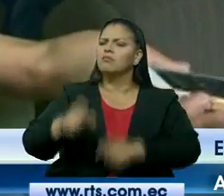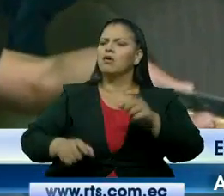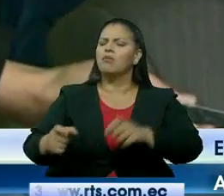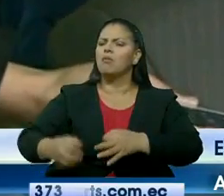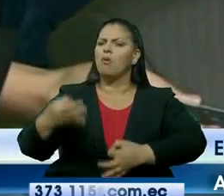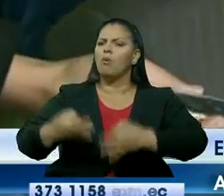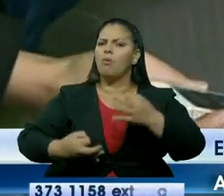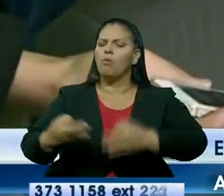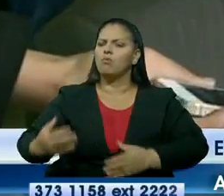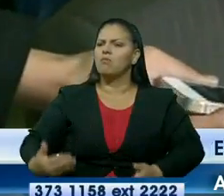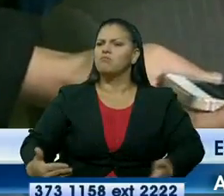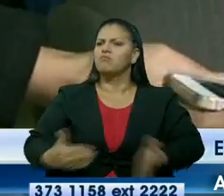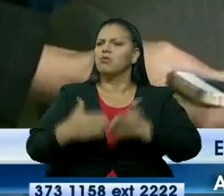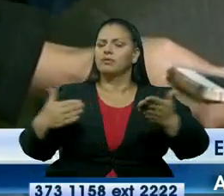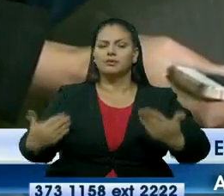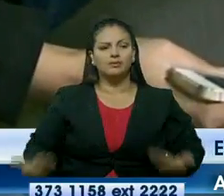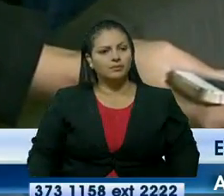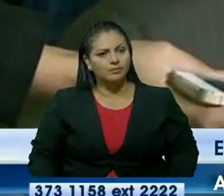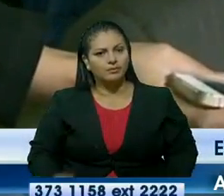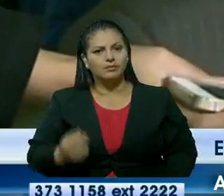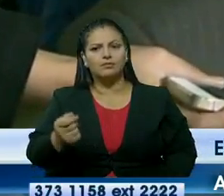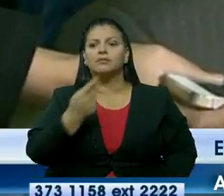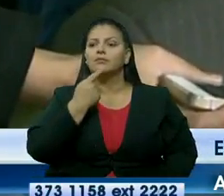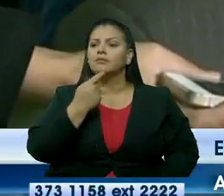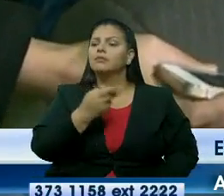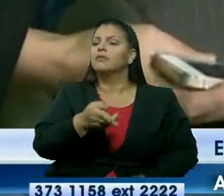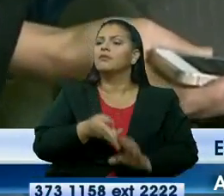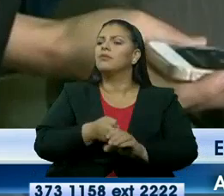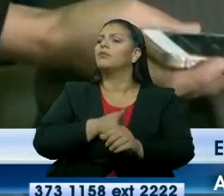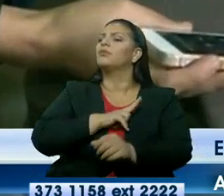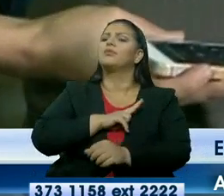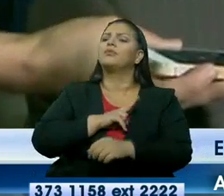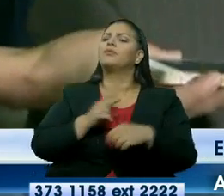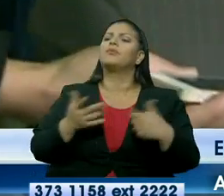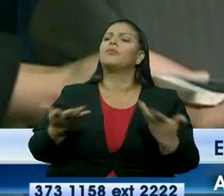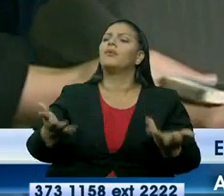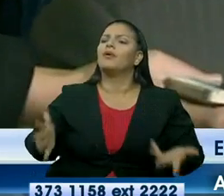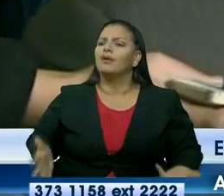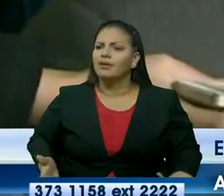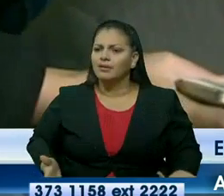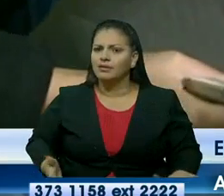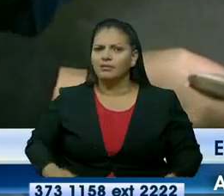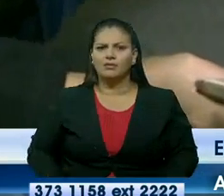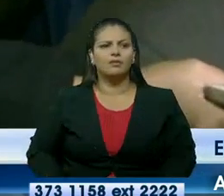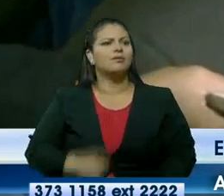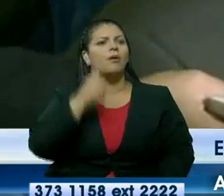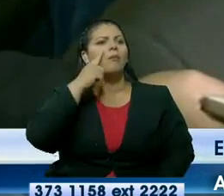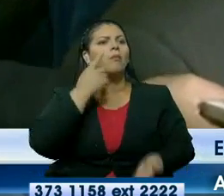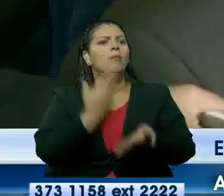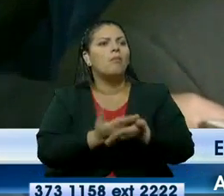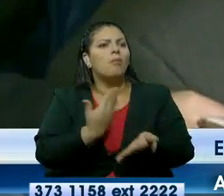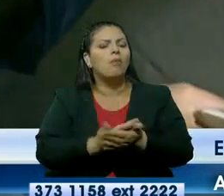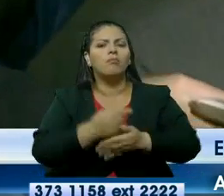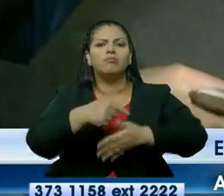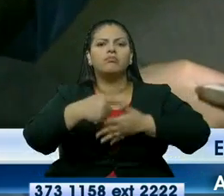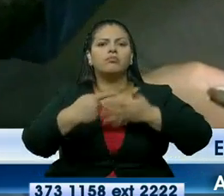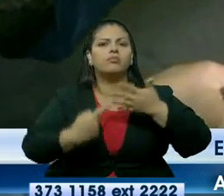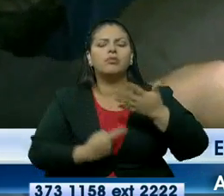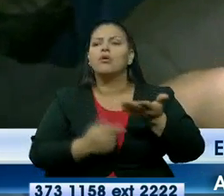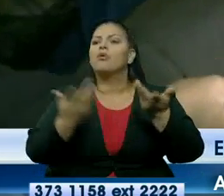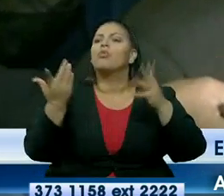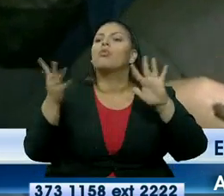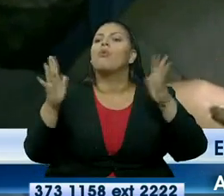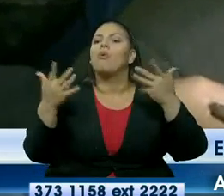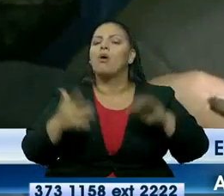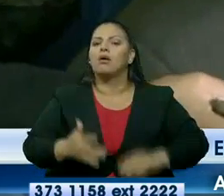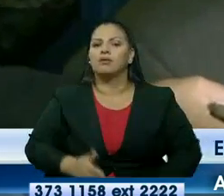no, por supuesto, va a renunciar, esto se marca justamente... que no va a renunciar, por otro lado. No hay causal de renuncia, justicia... no hay causal